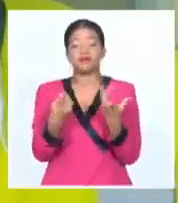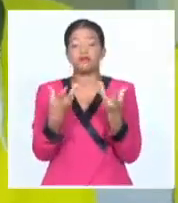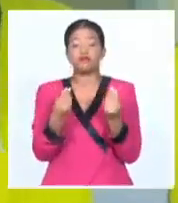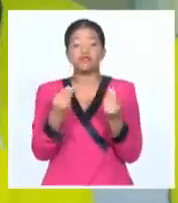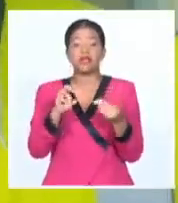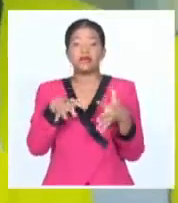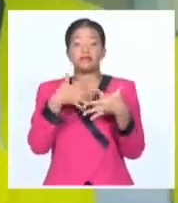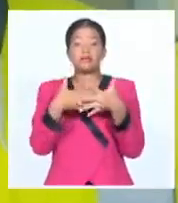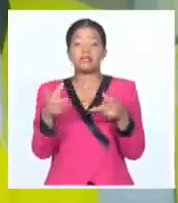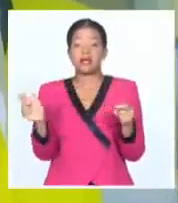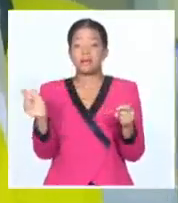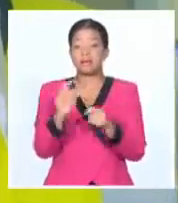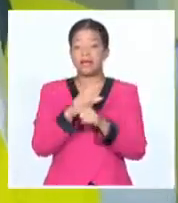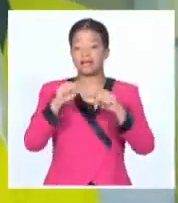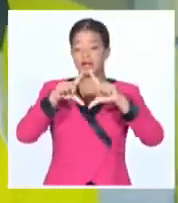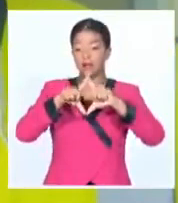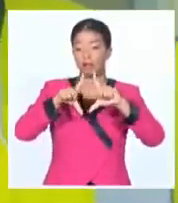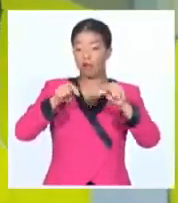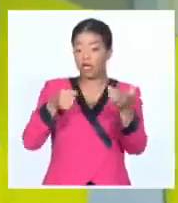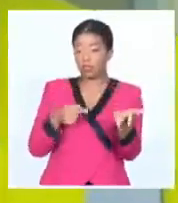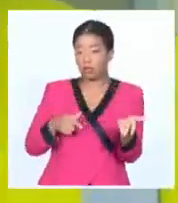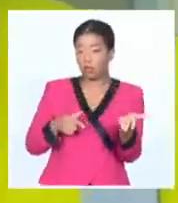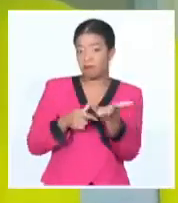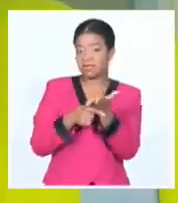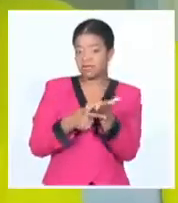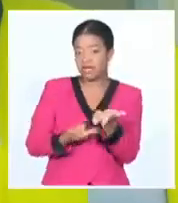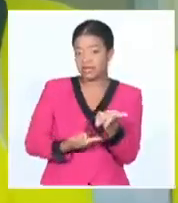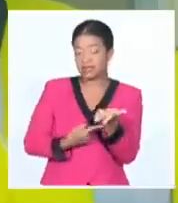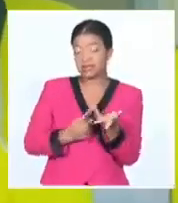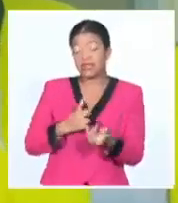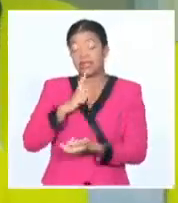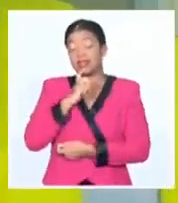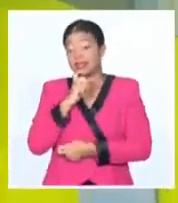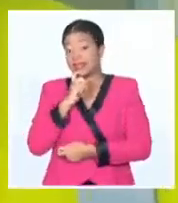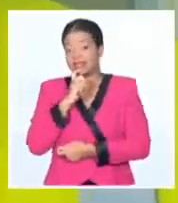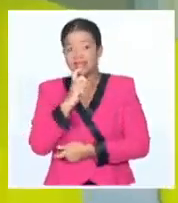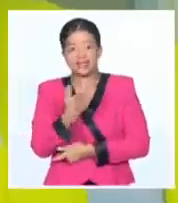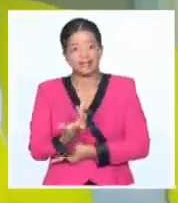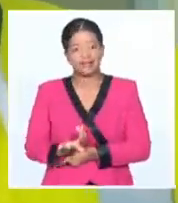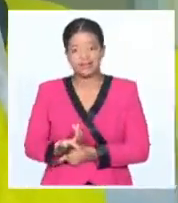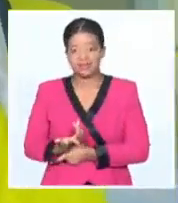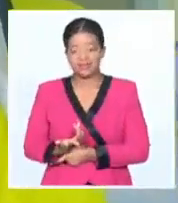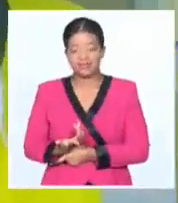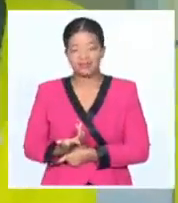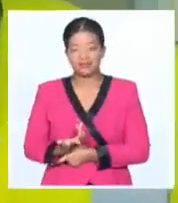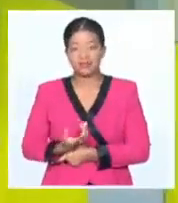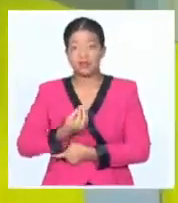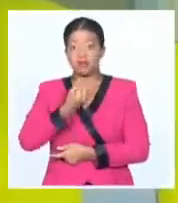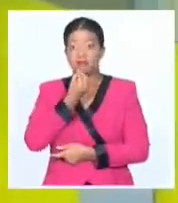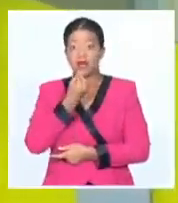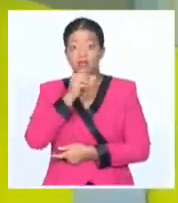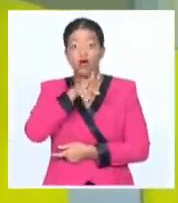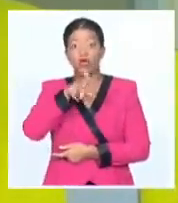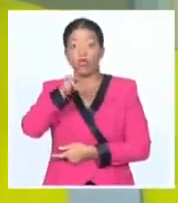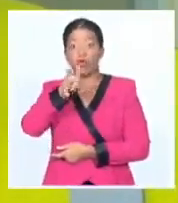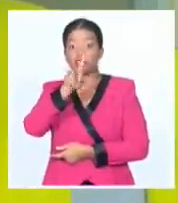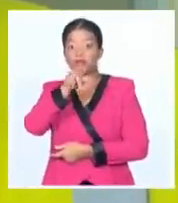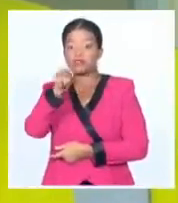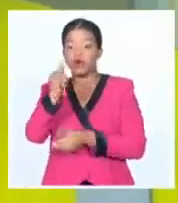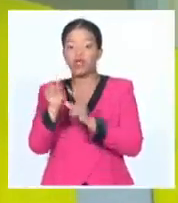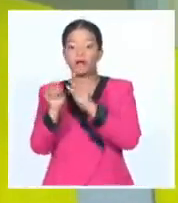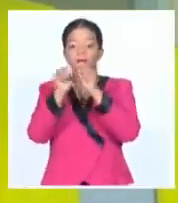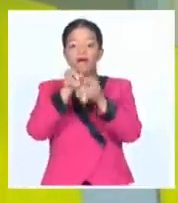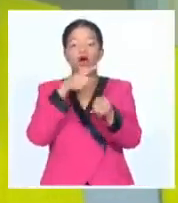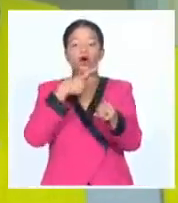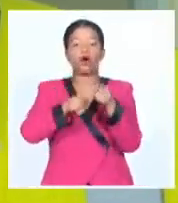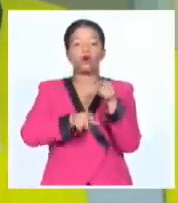aerolínea. Por tanto, es difícil que estas aerolíneas de un momento u otro ubiquen a 212 pasajeros. Por eso es un vuelo